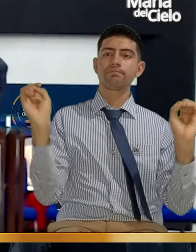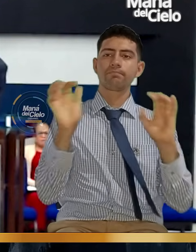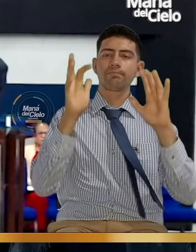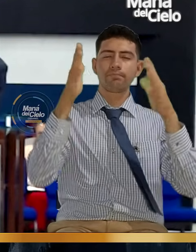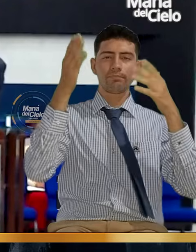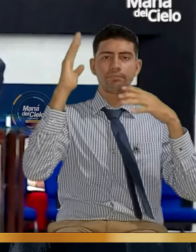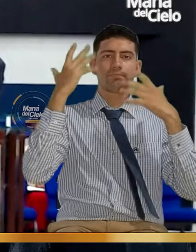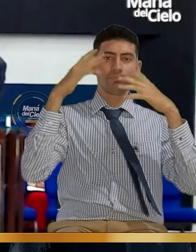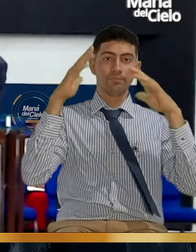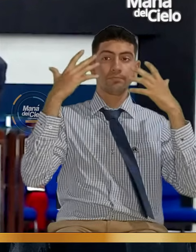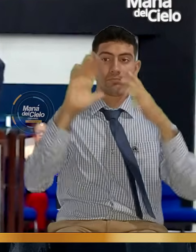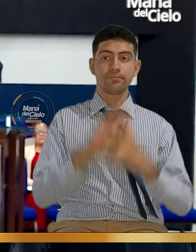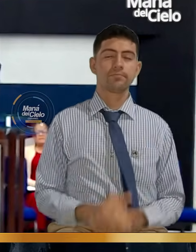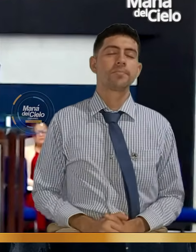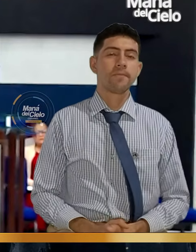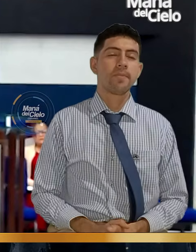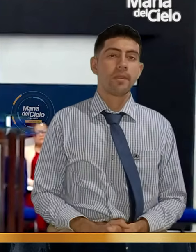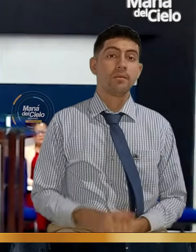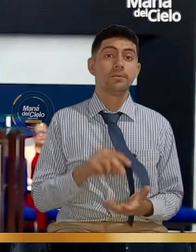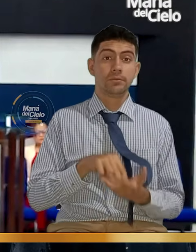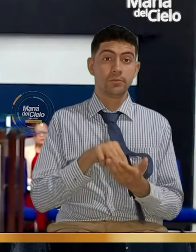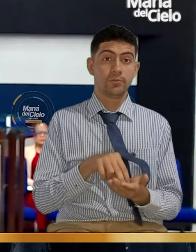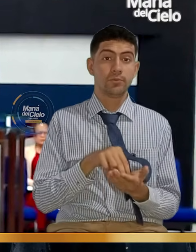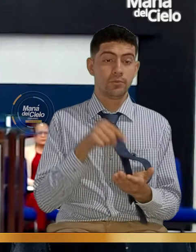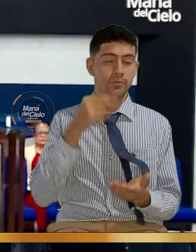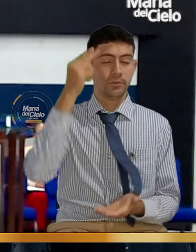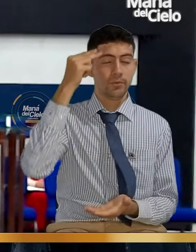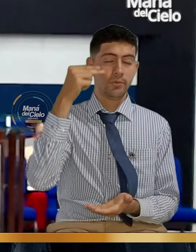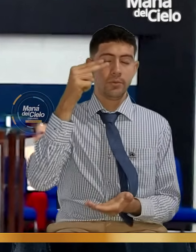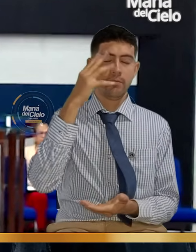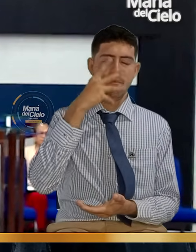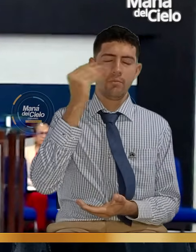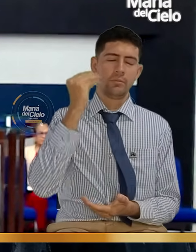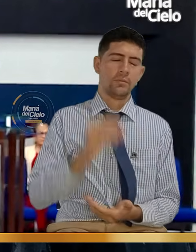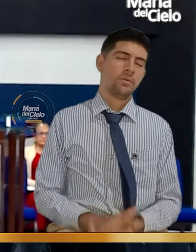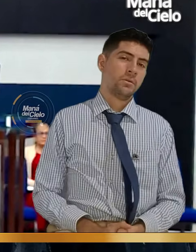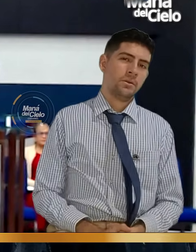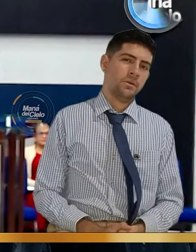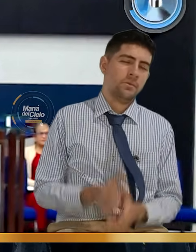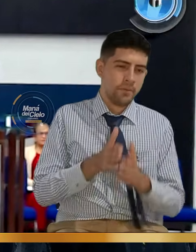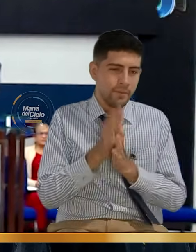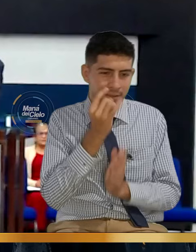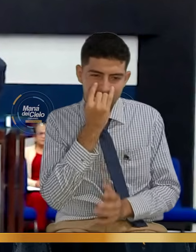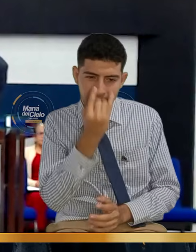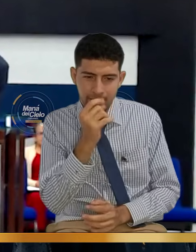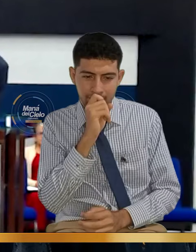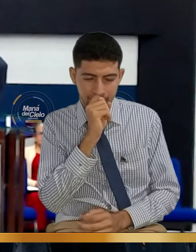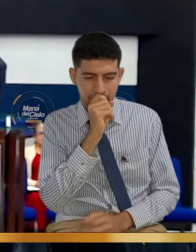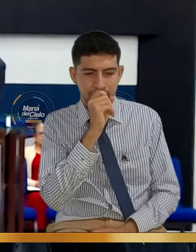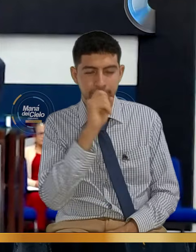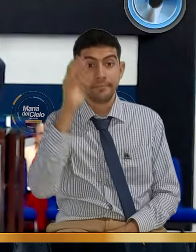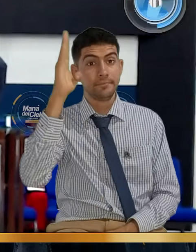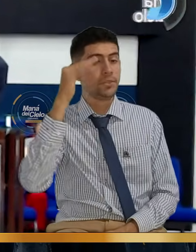llovía. Un rocío regaba la tierra. Y por eso se daban los frutos. Y claro, Noé empezó a decir que iba a llover, que iba a